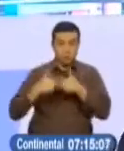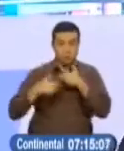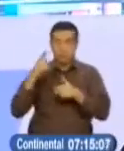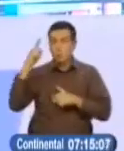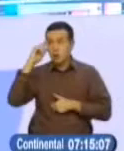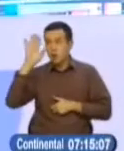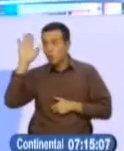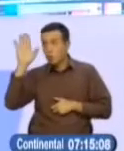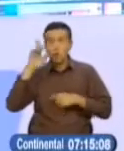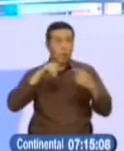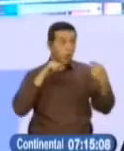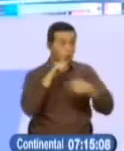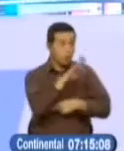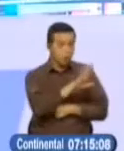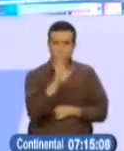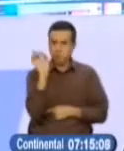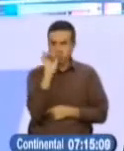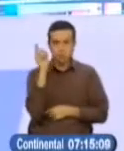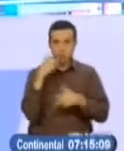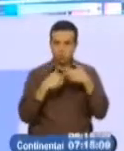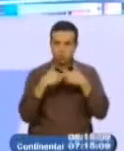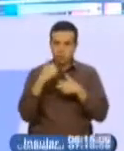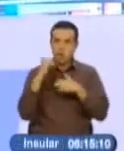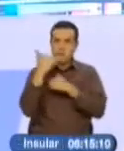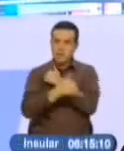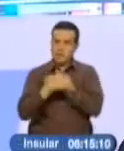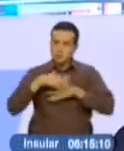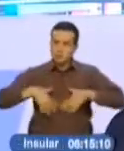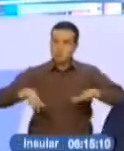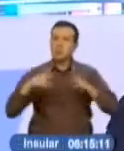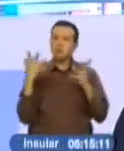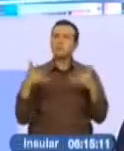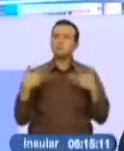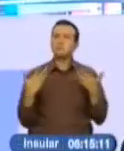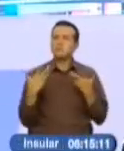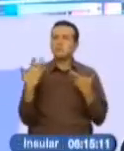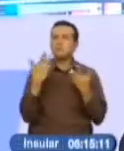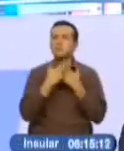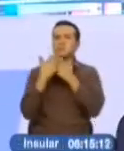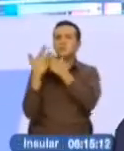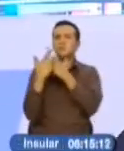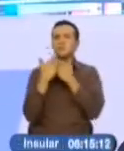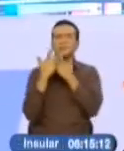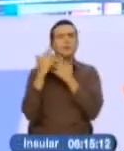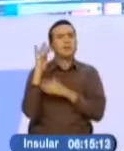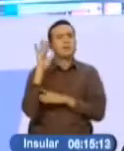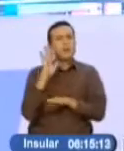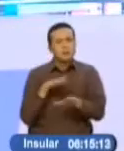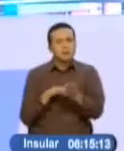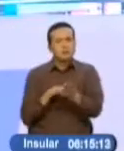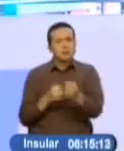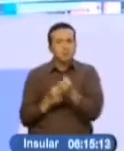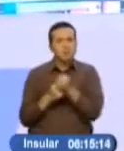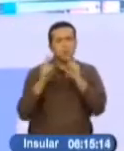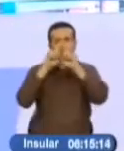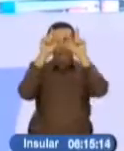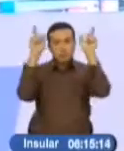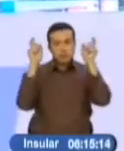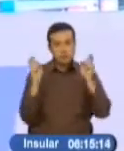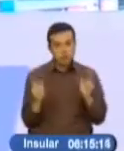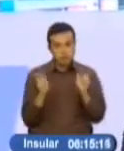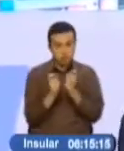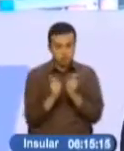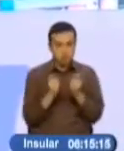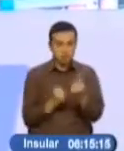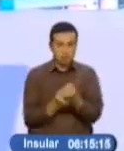del gobierno ni de la oposición, necesitamos discutir como país las formas de articulación más auspiciosas para el pequeño y el mediano